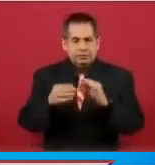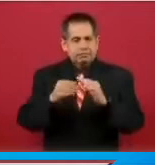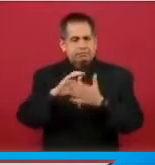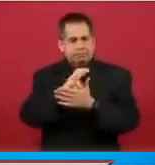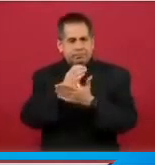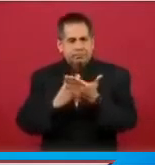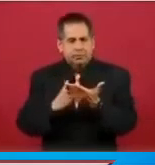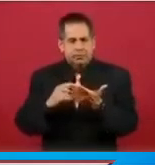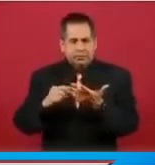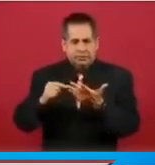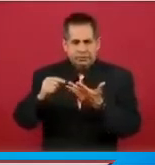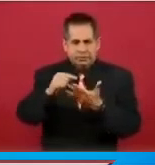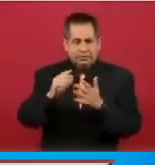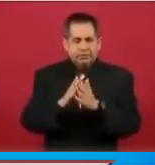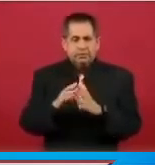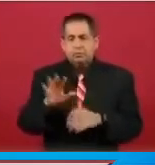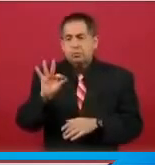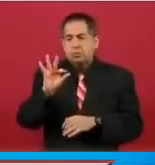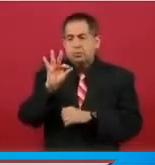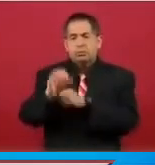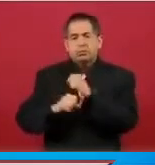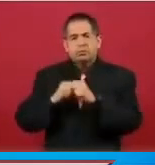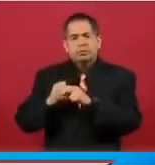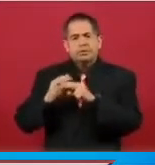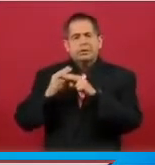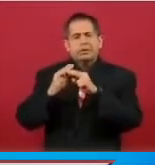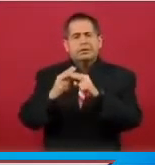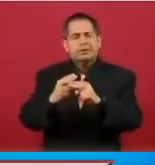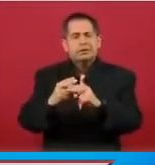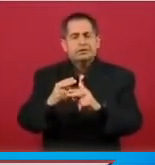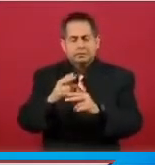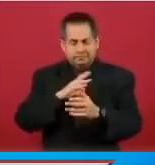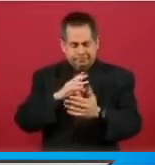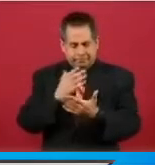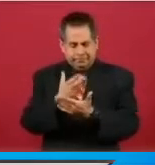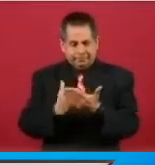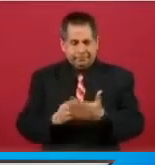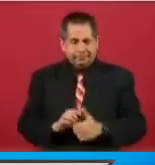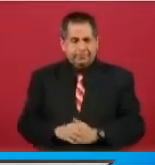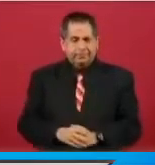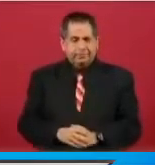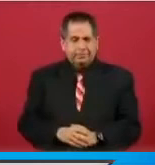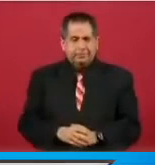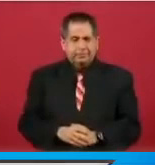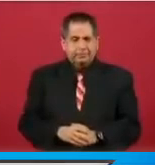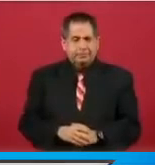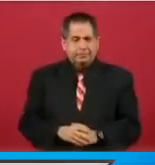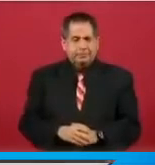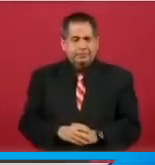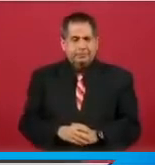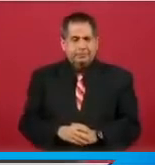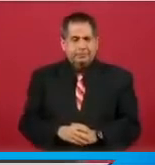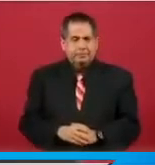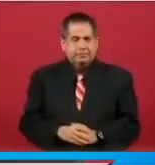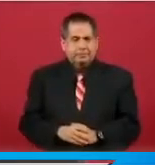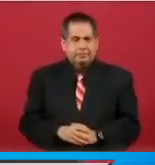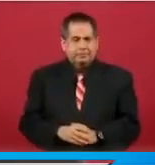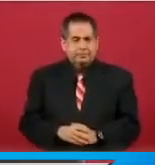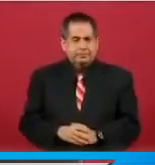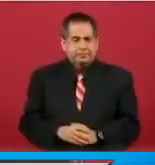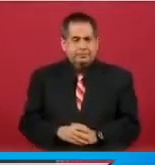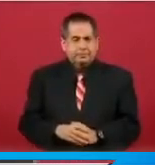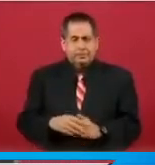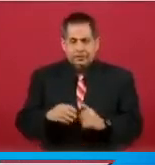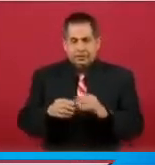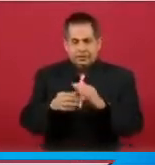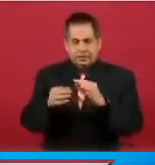conocer. Legalmente solo se pueden revocar los contratos si existiese un causal. Se está revisando. Se dará a conocer el expediente del